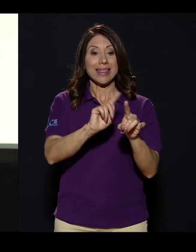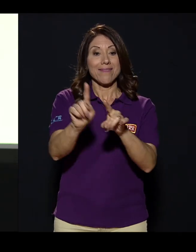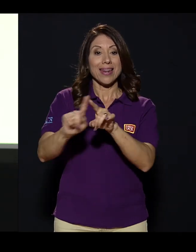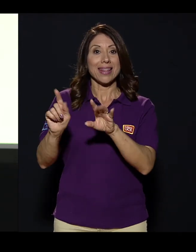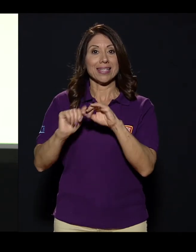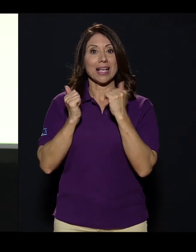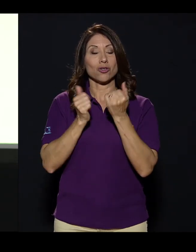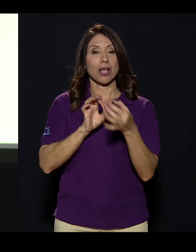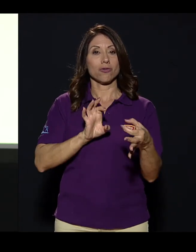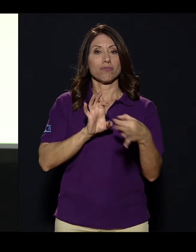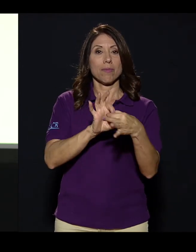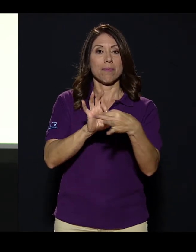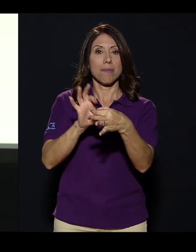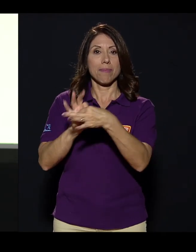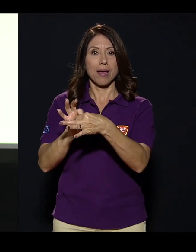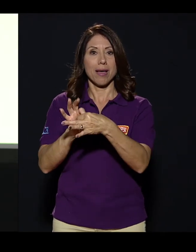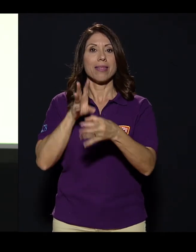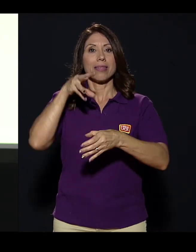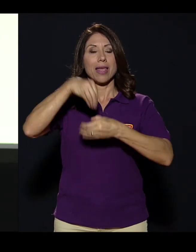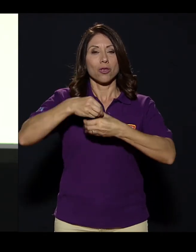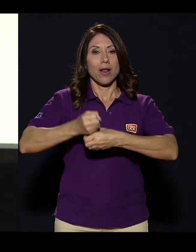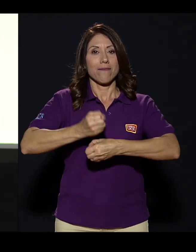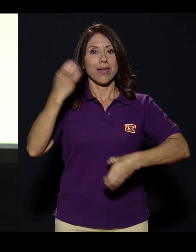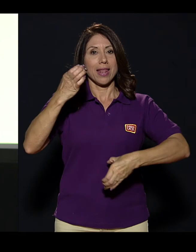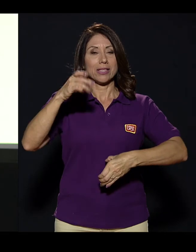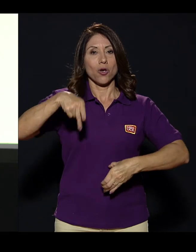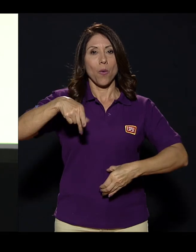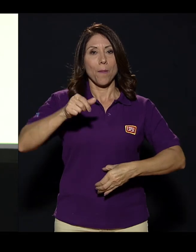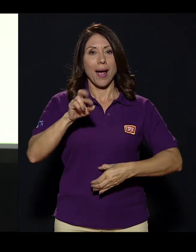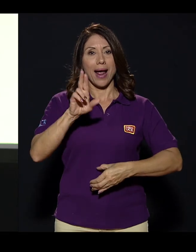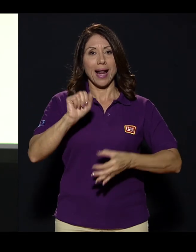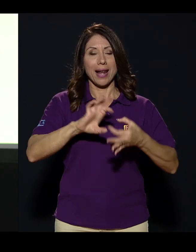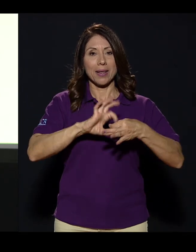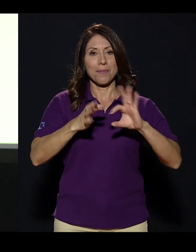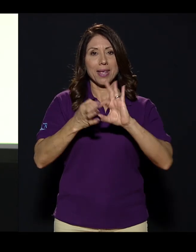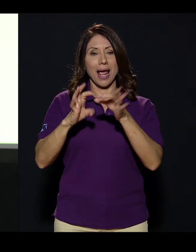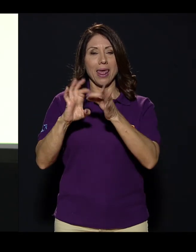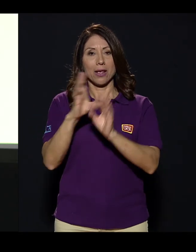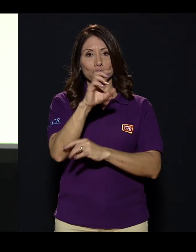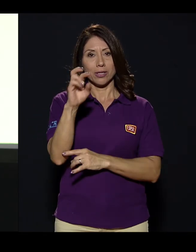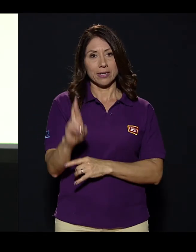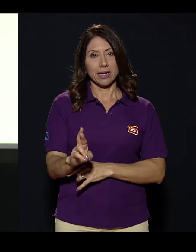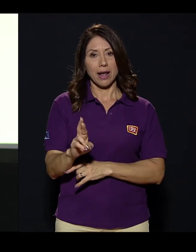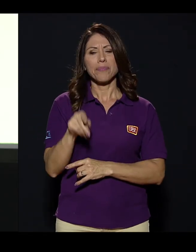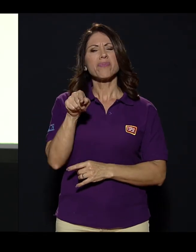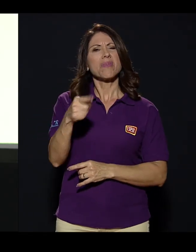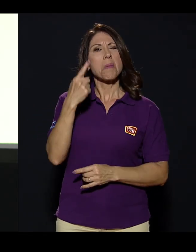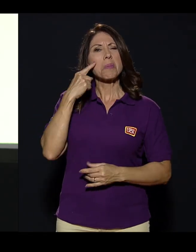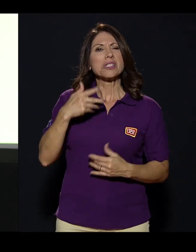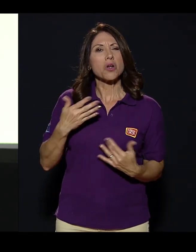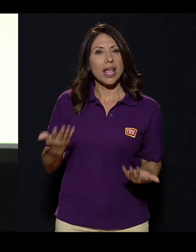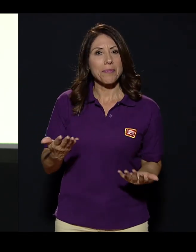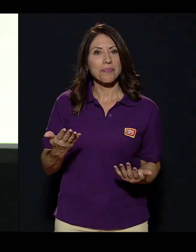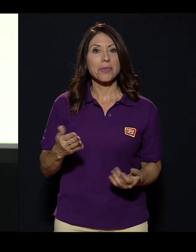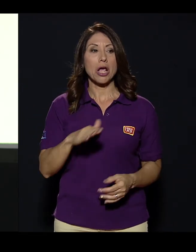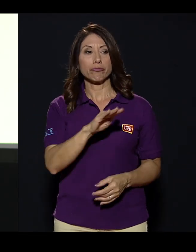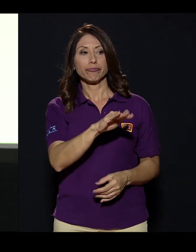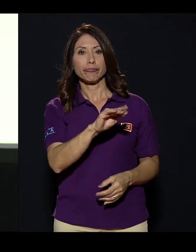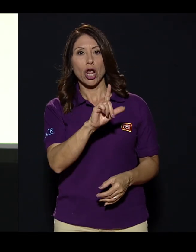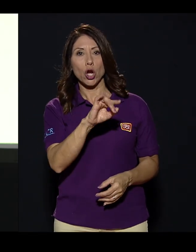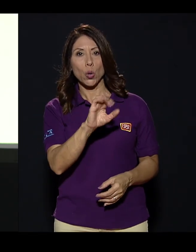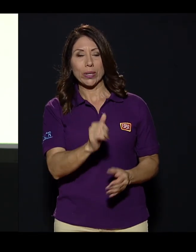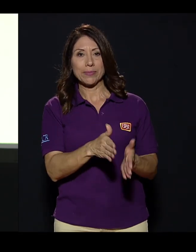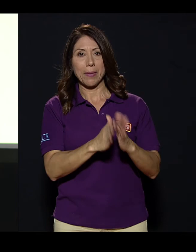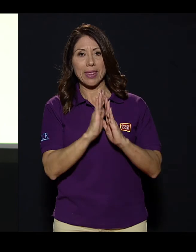que Luis me pidió que ayudara y que he estado viendo. Pues, si los recursos, como le digo, para el